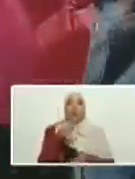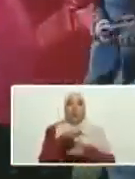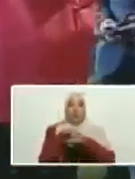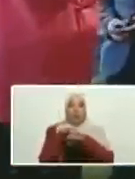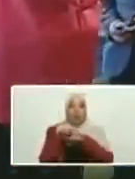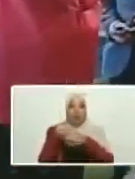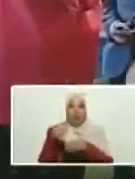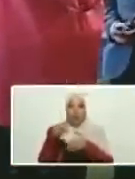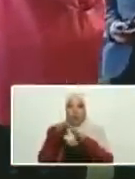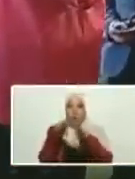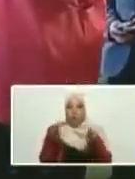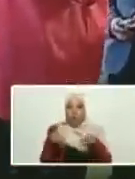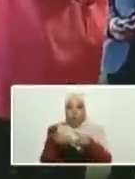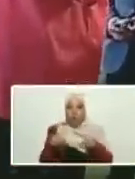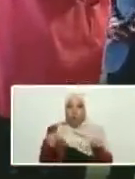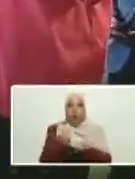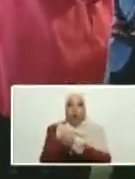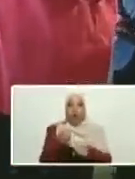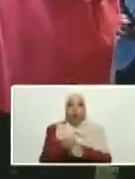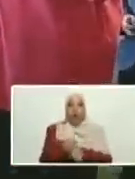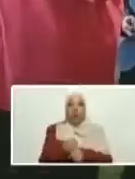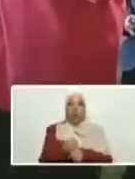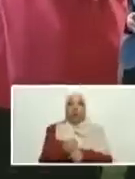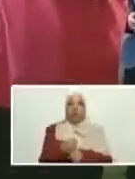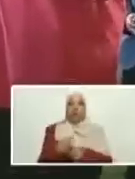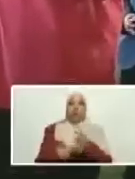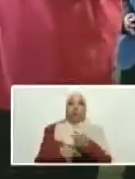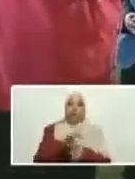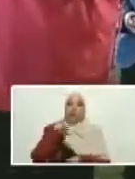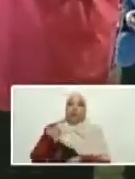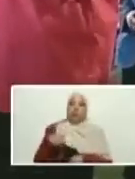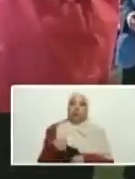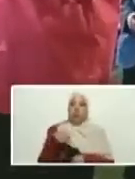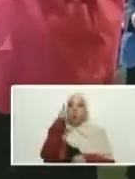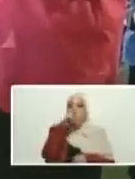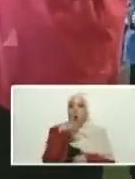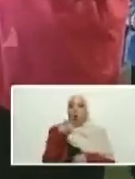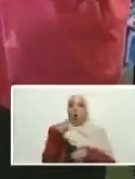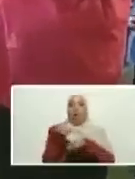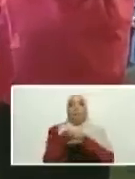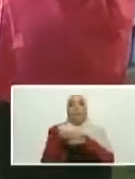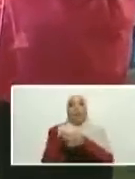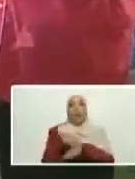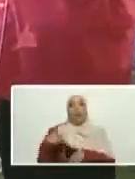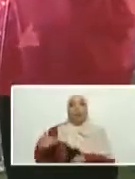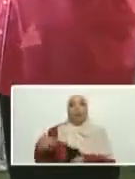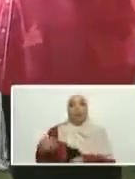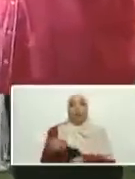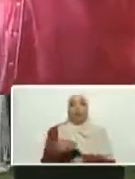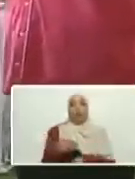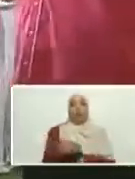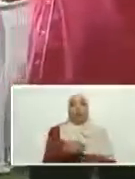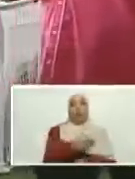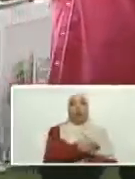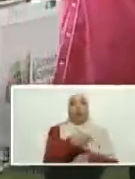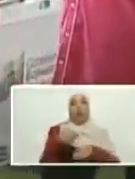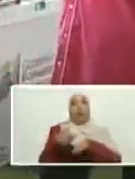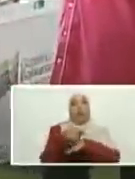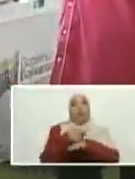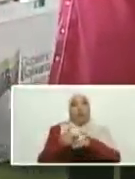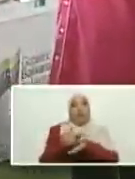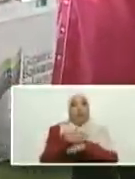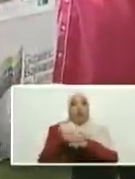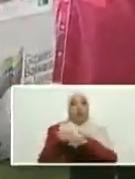logrado altos niveles de producción y abastecimiento en todos estos años, el ministro de Pesca, la ministra de Agricultura Urbana,